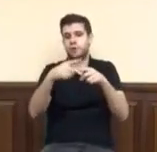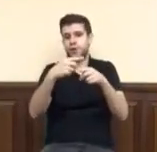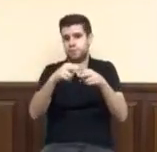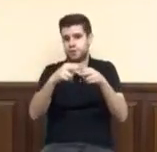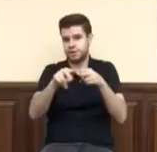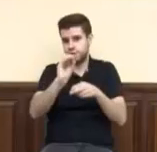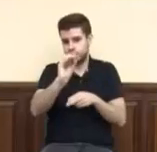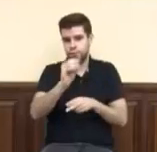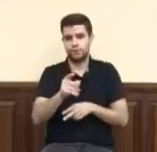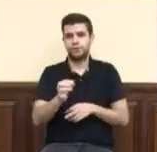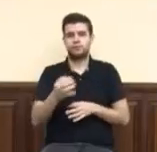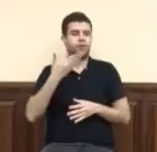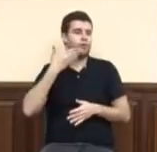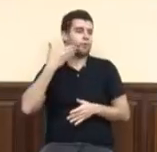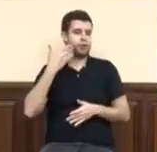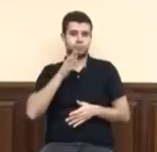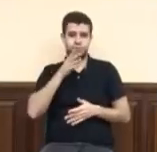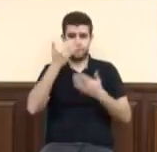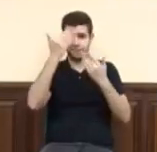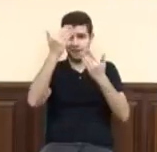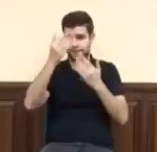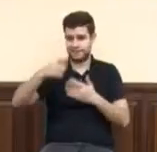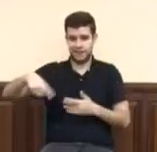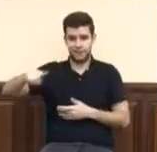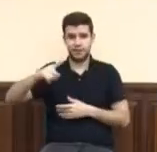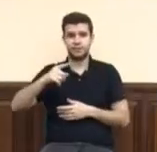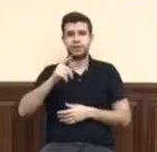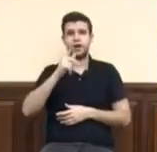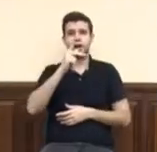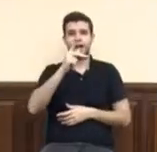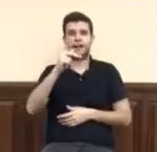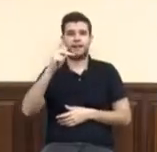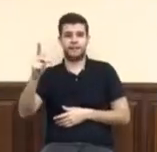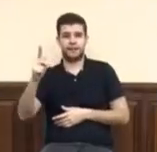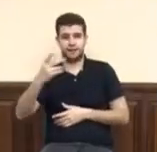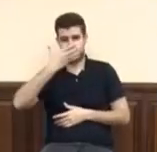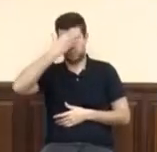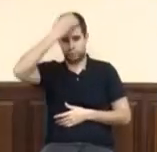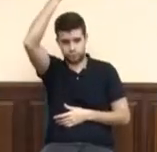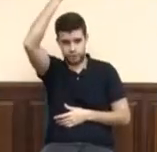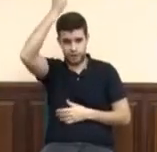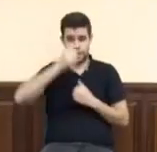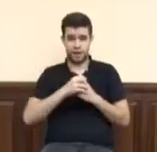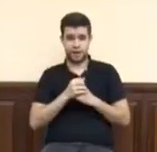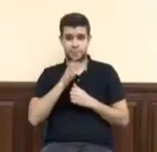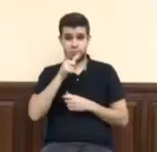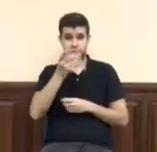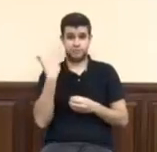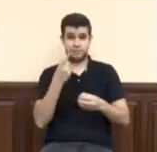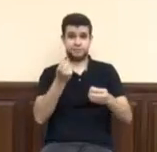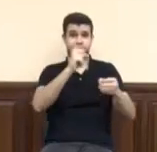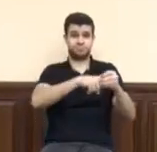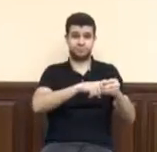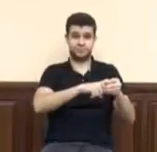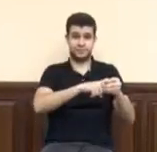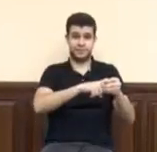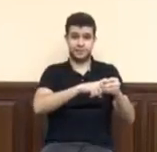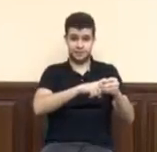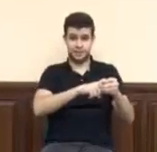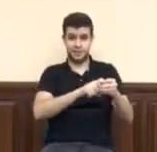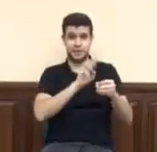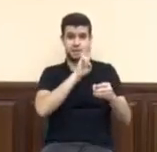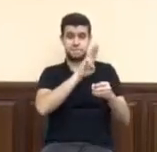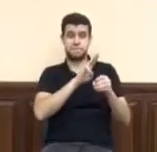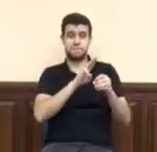felicitaciones nada más y nada menos que del Ku Klux Klan cuando Vox entró en el Parlamento andaluz. Miren, les